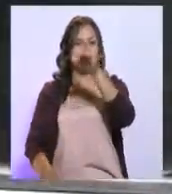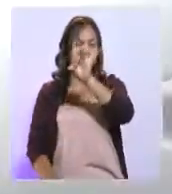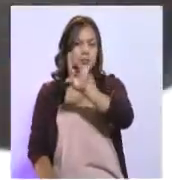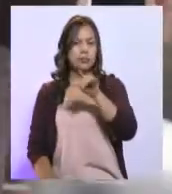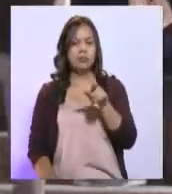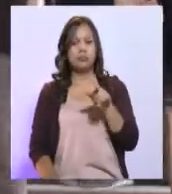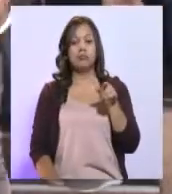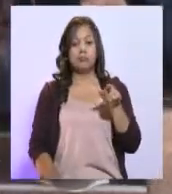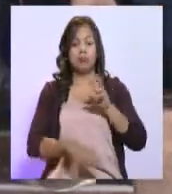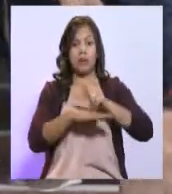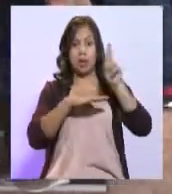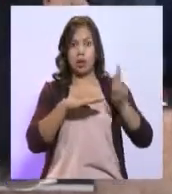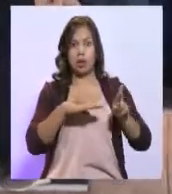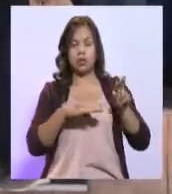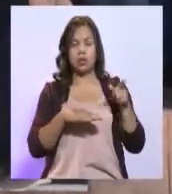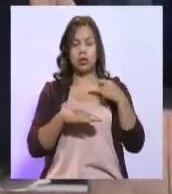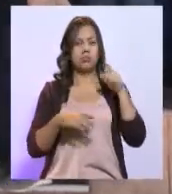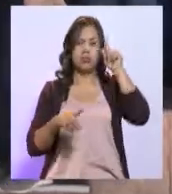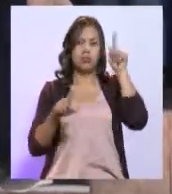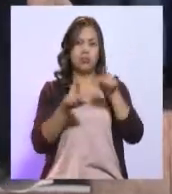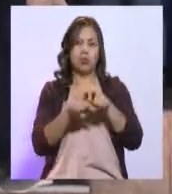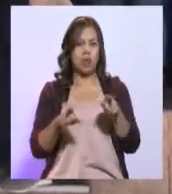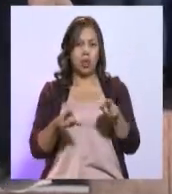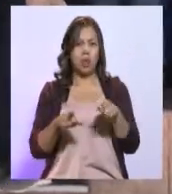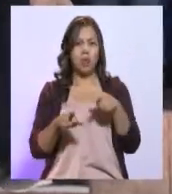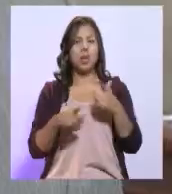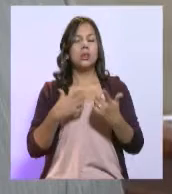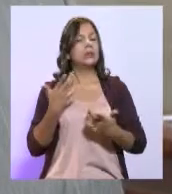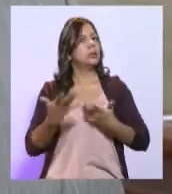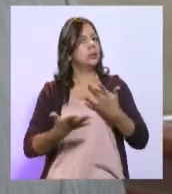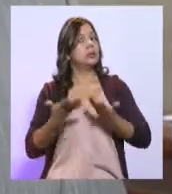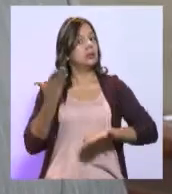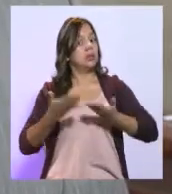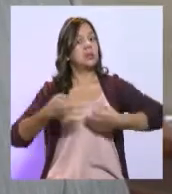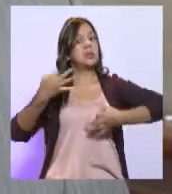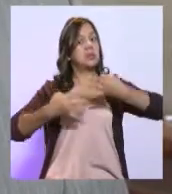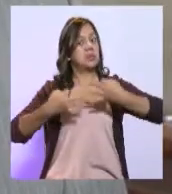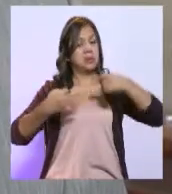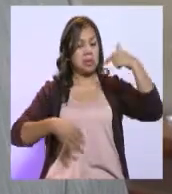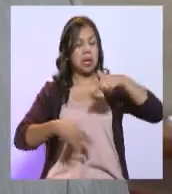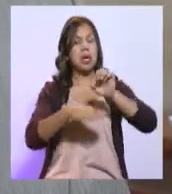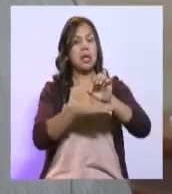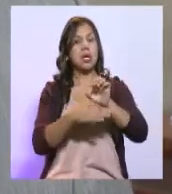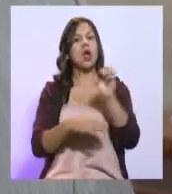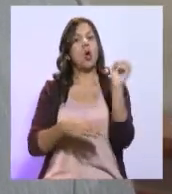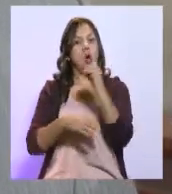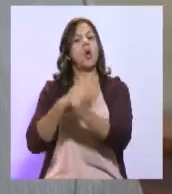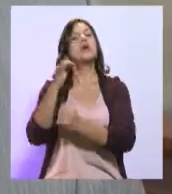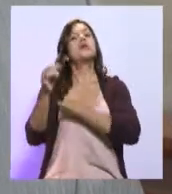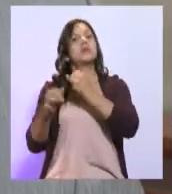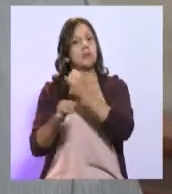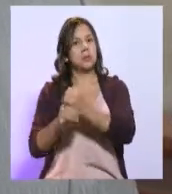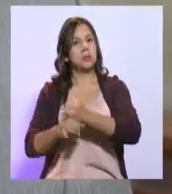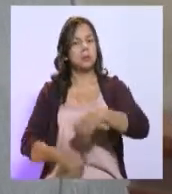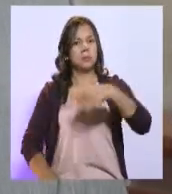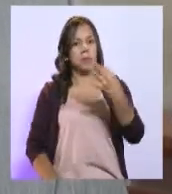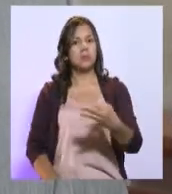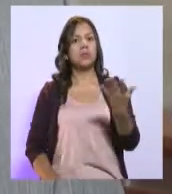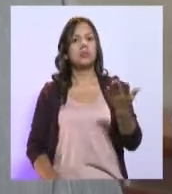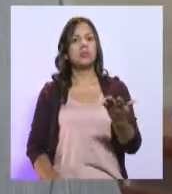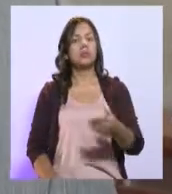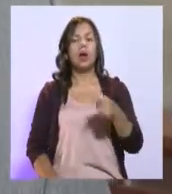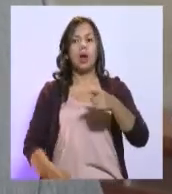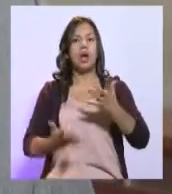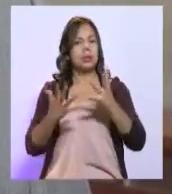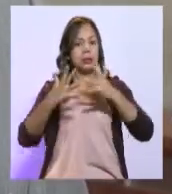por el rector, Gustavo Villacís, quien no descarta tomar medidas judiciales en el país e incluso en el extranjero. Una crisis